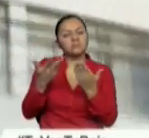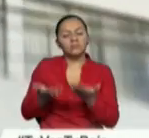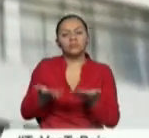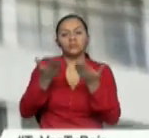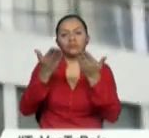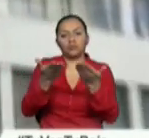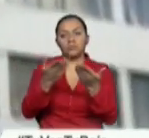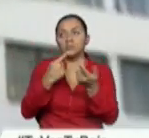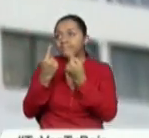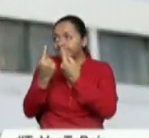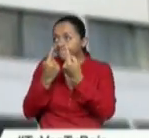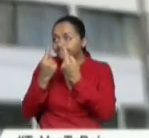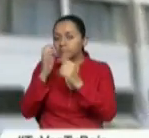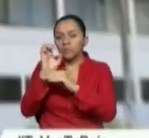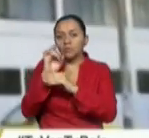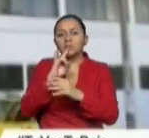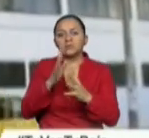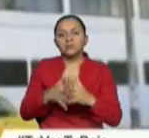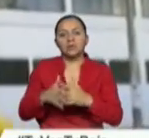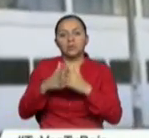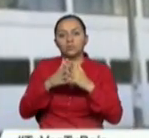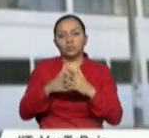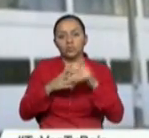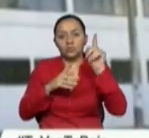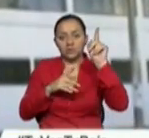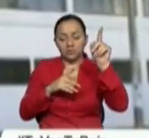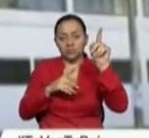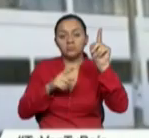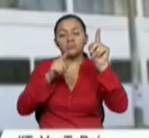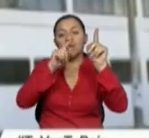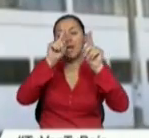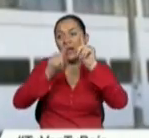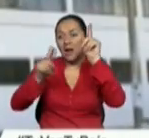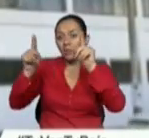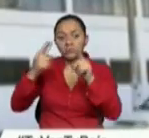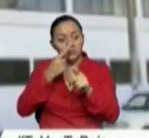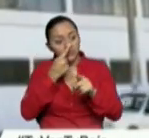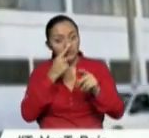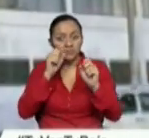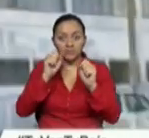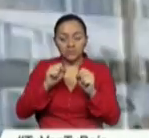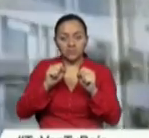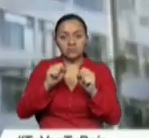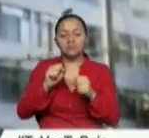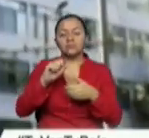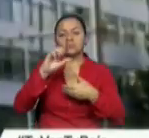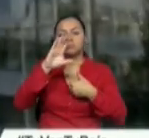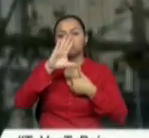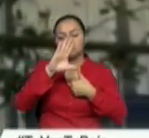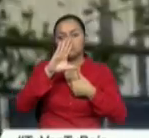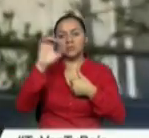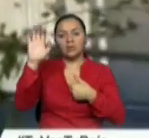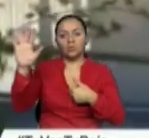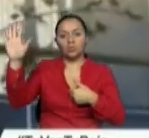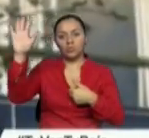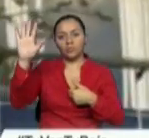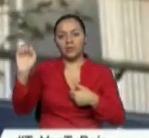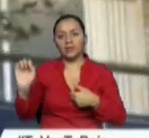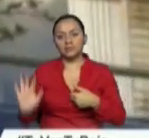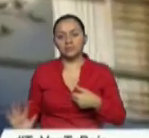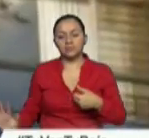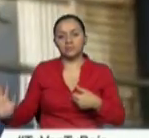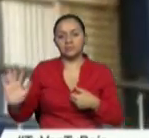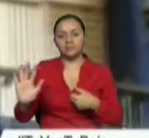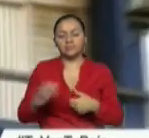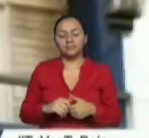los bonos Ecuatorianos en Estados Unidos ante el interés de varios inversionistas de América del Norte Europa y Asia